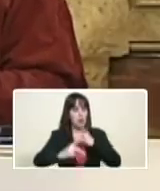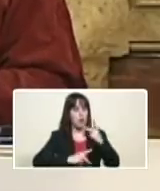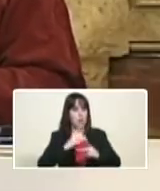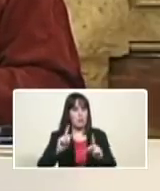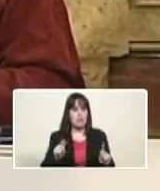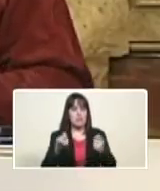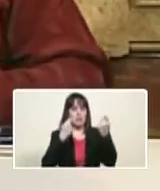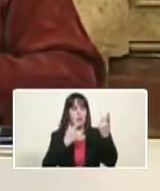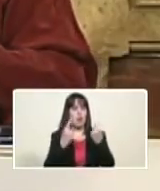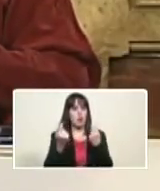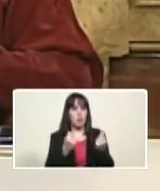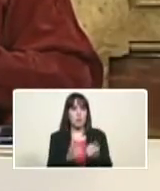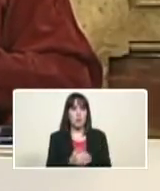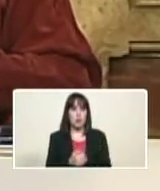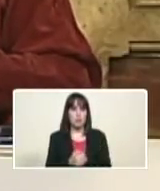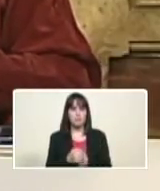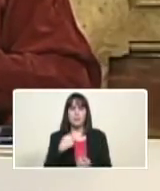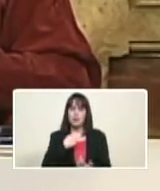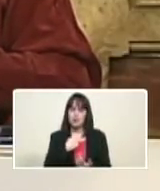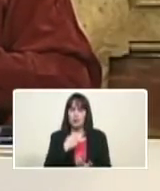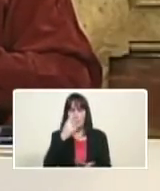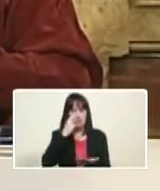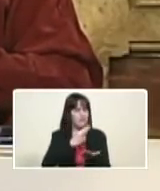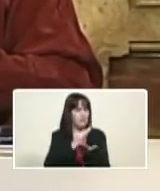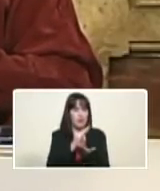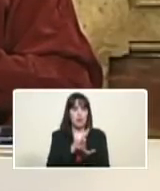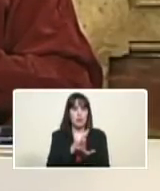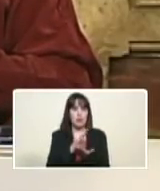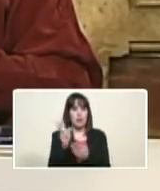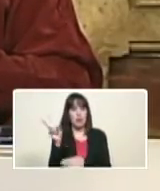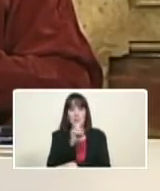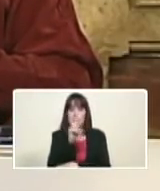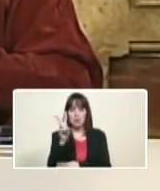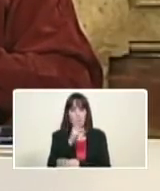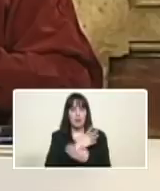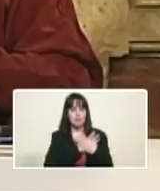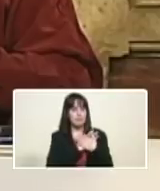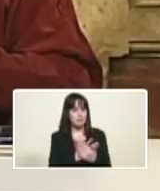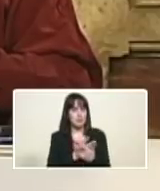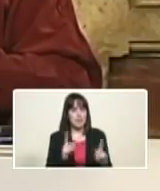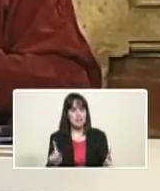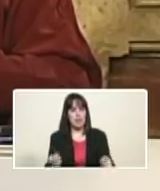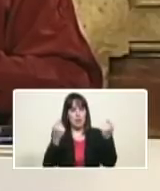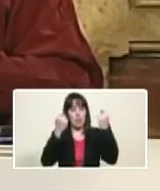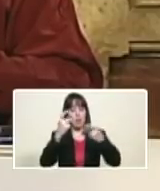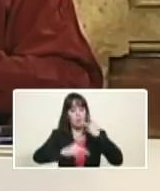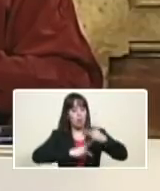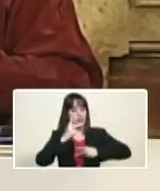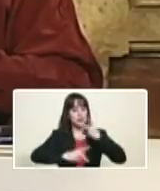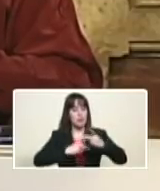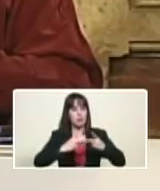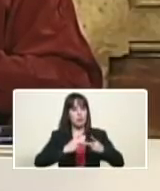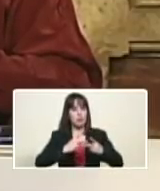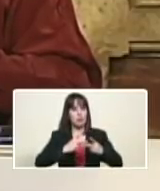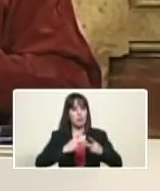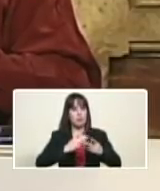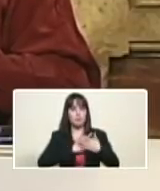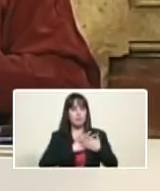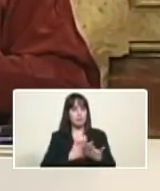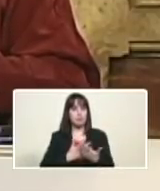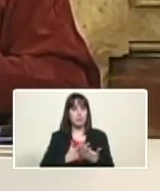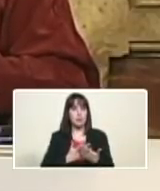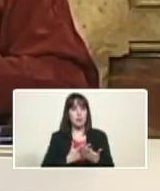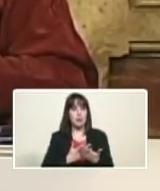económica. Y tengo gran fe. Venezuela recuperada Venezuela produciendo es lo que temen